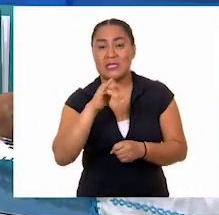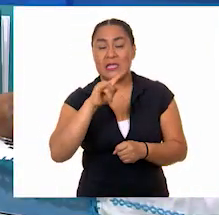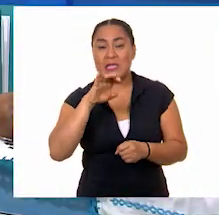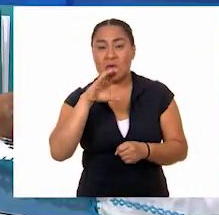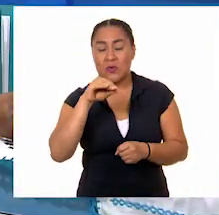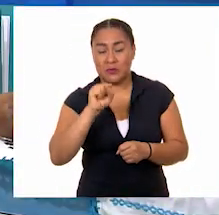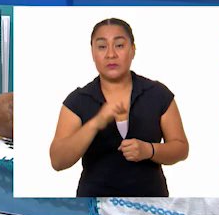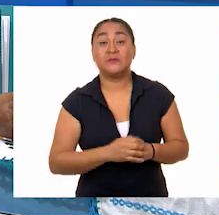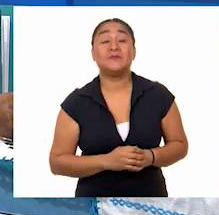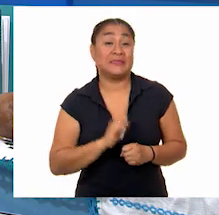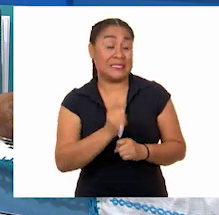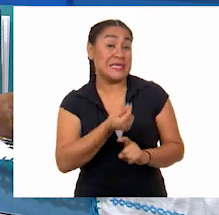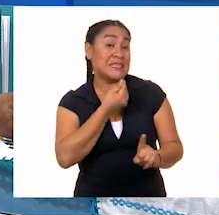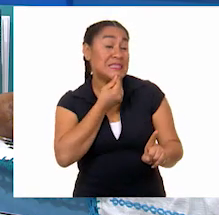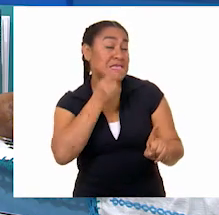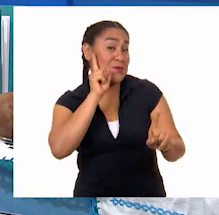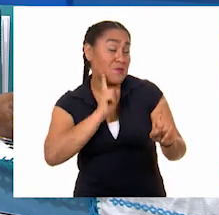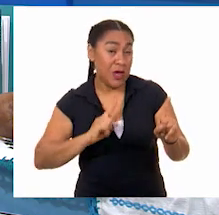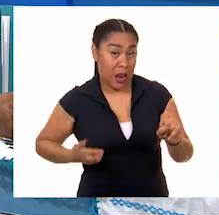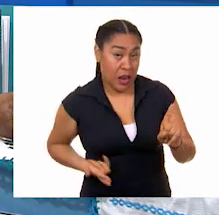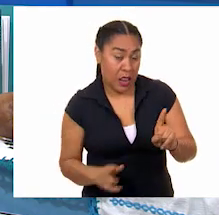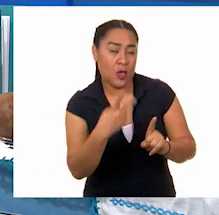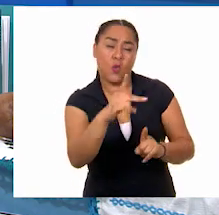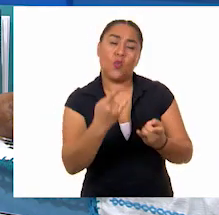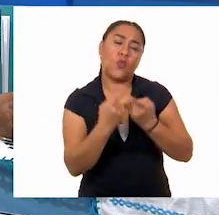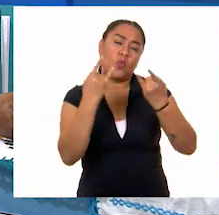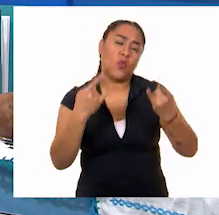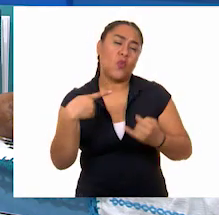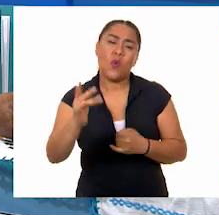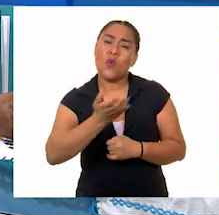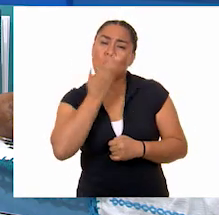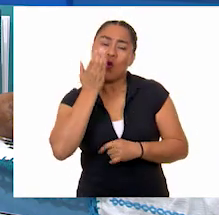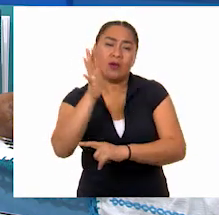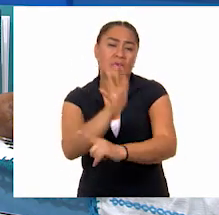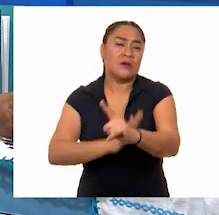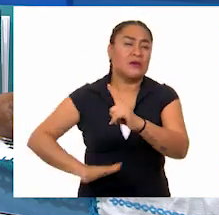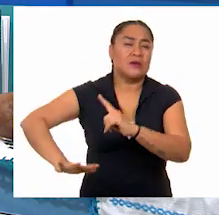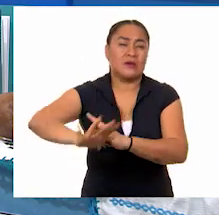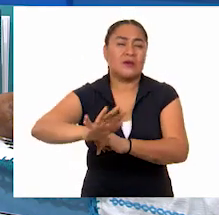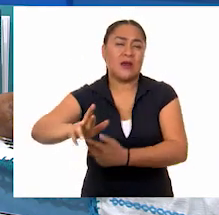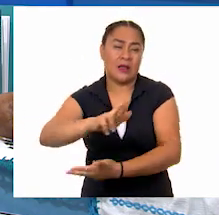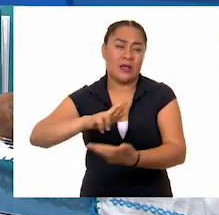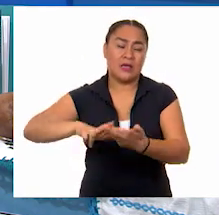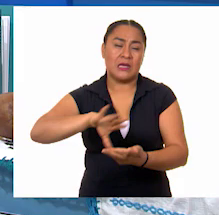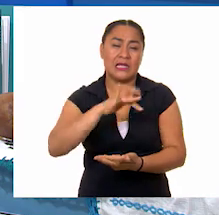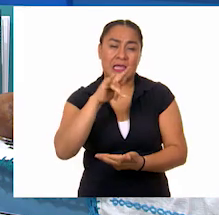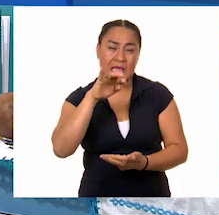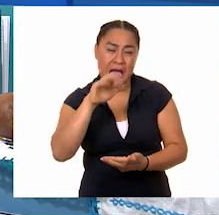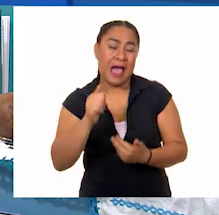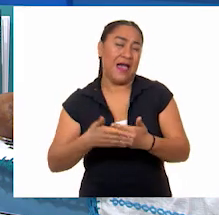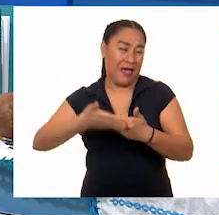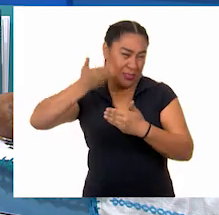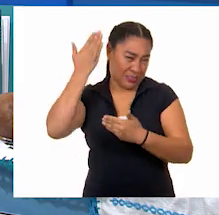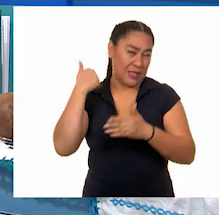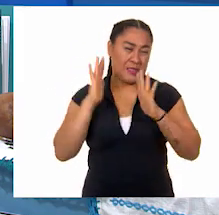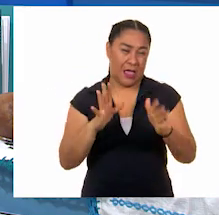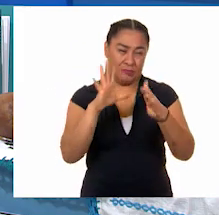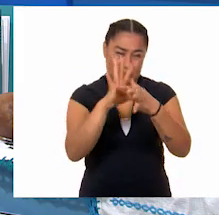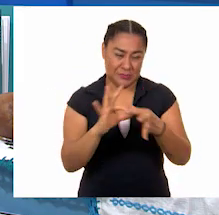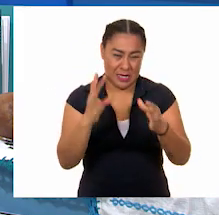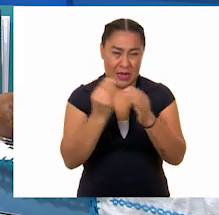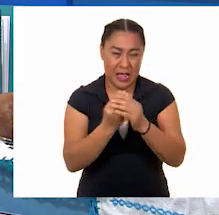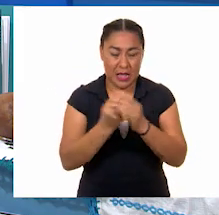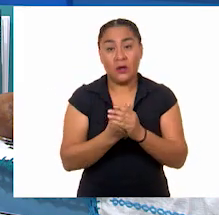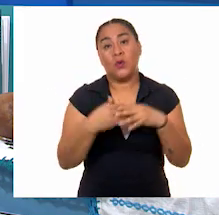La niña del río es un cuento muy popular en la región chinanteca. Como se han comentado en clases anteriores, mucha